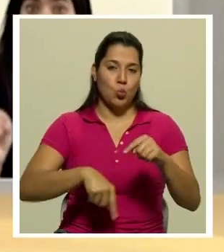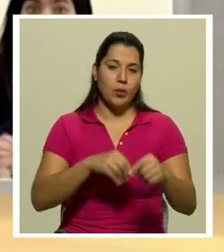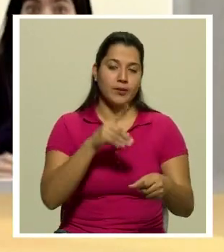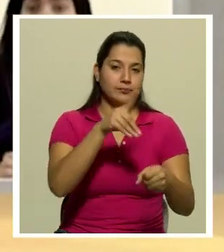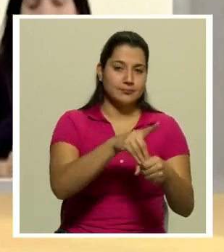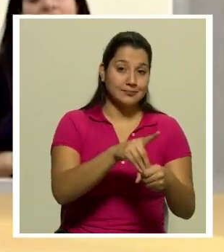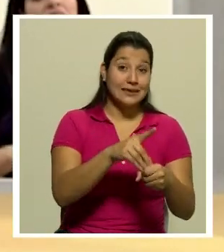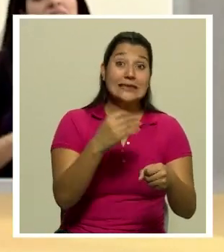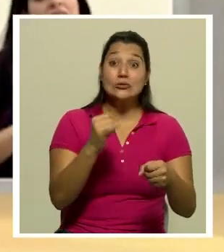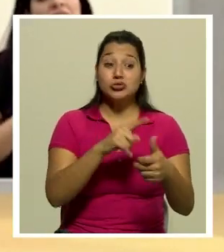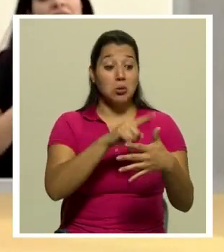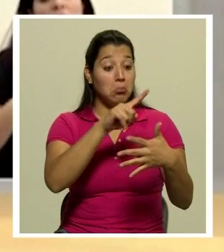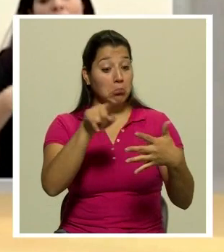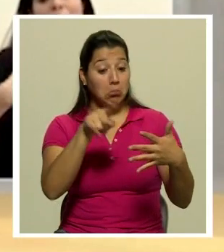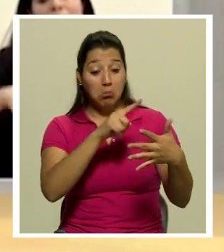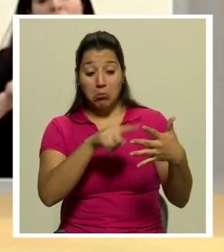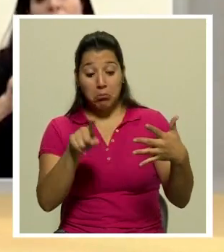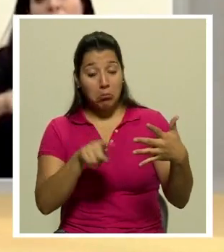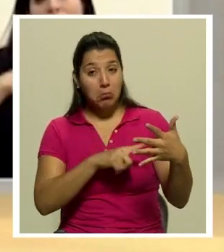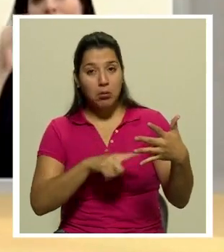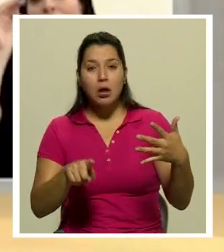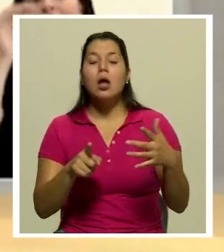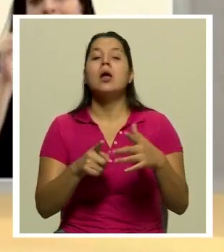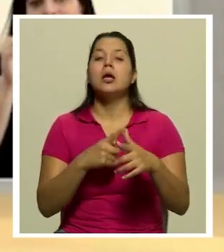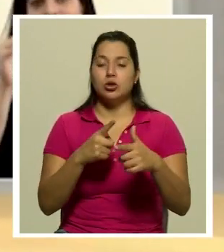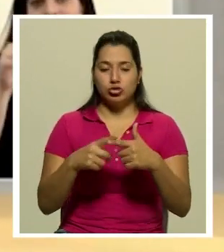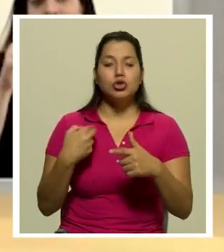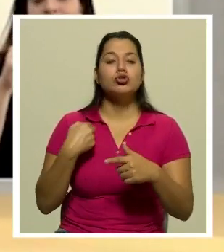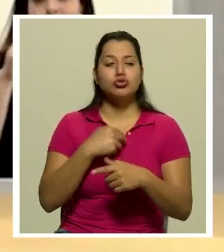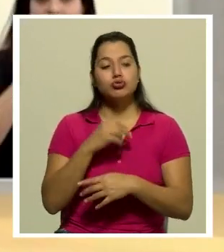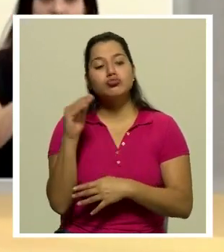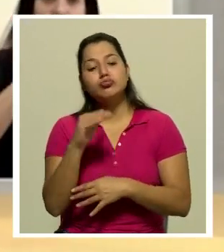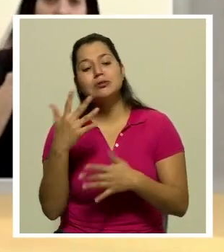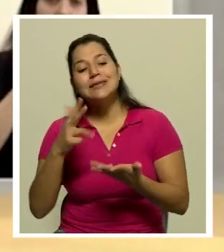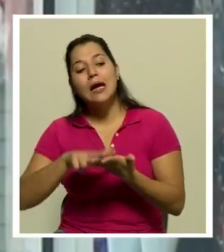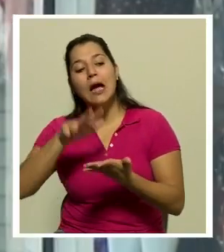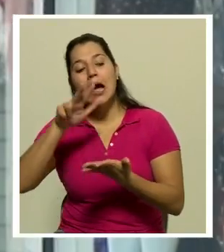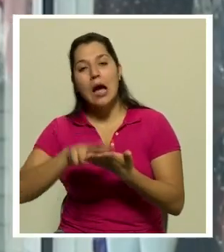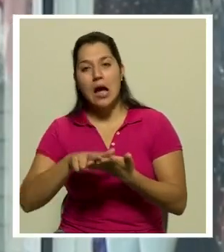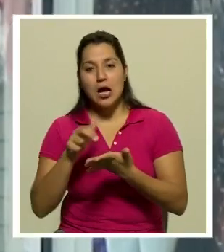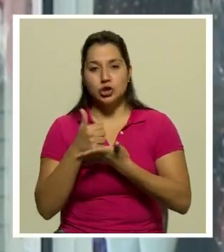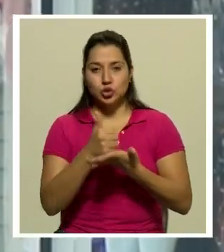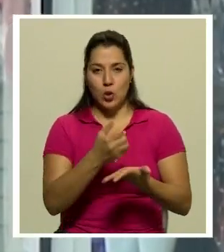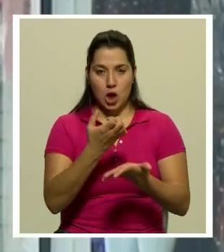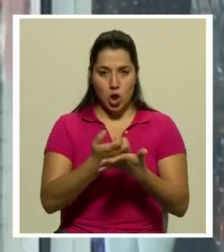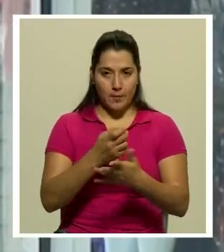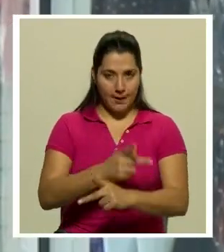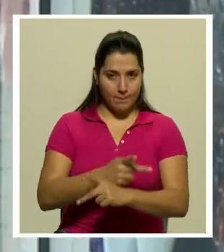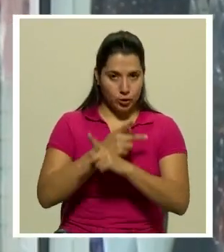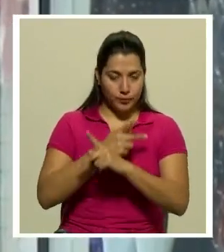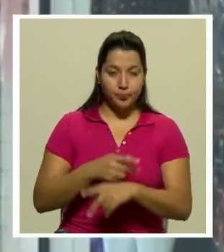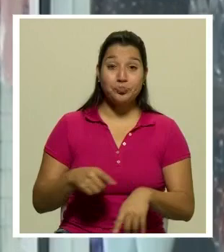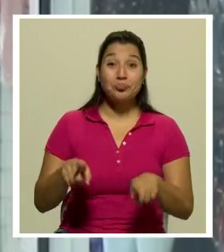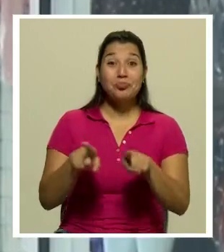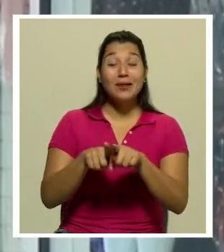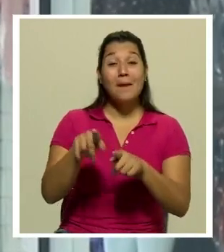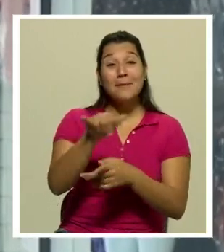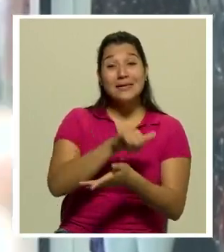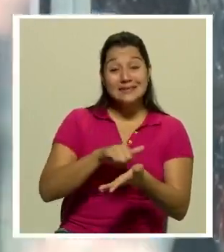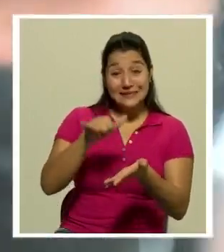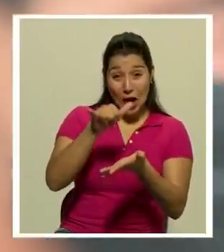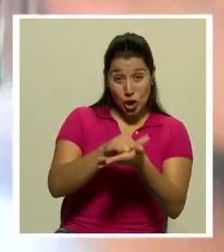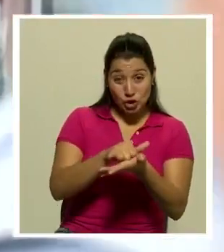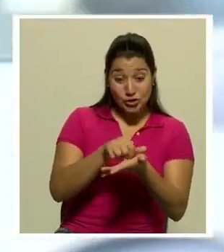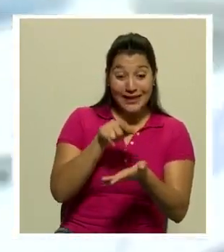principio, muy prontamente se le va a notificar de la aprobación de su bono Proteger. Por otro lado, San José es la que más